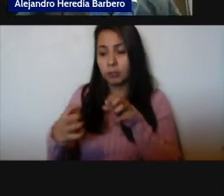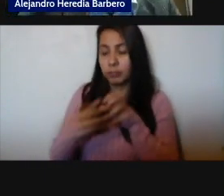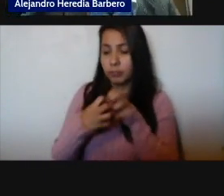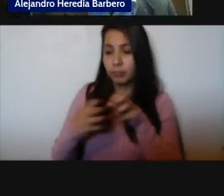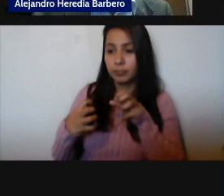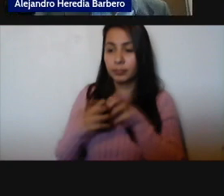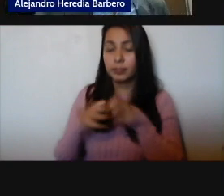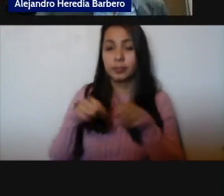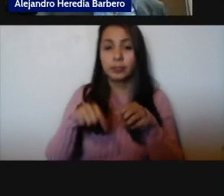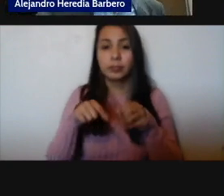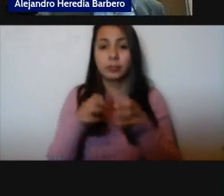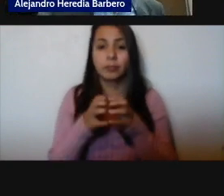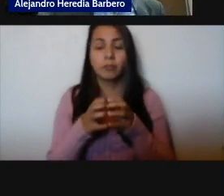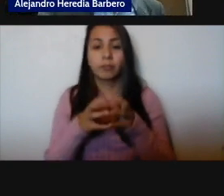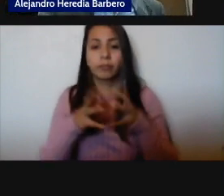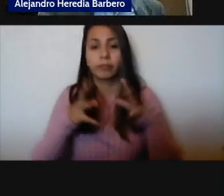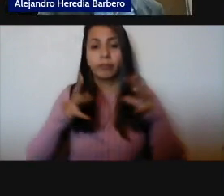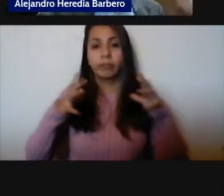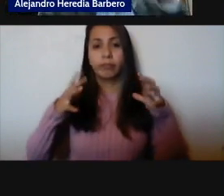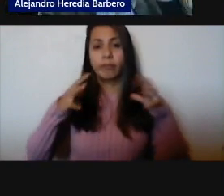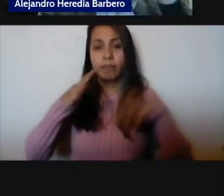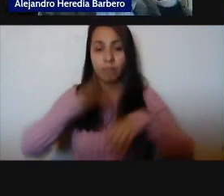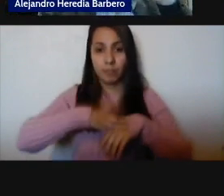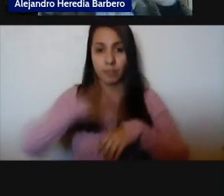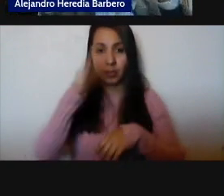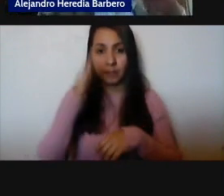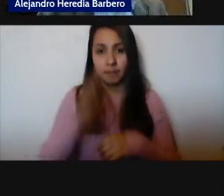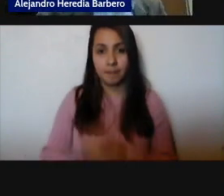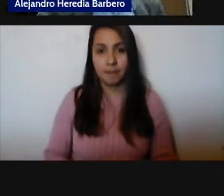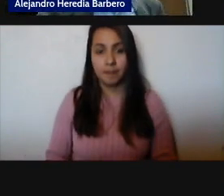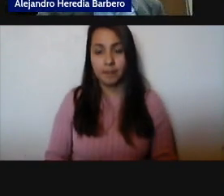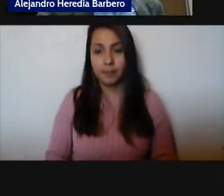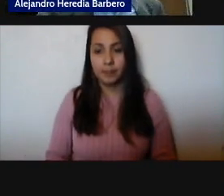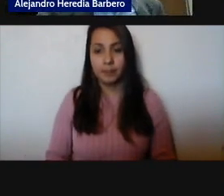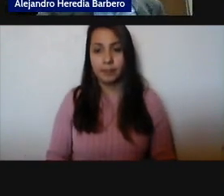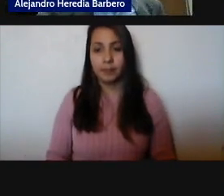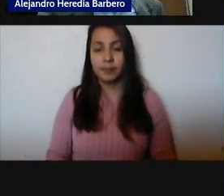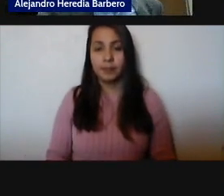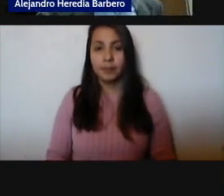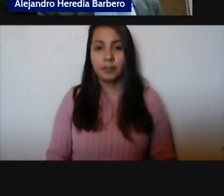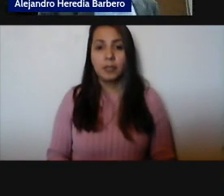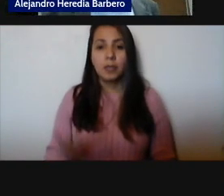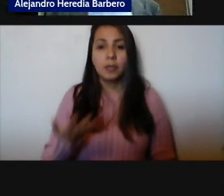entonces aumenta la masa de esta molécula.